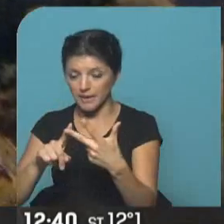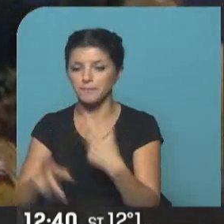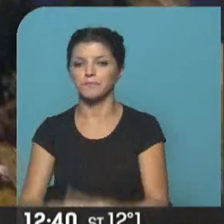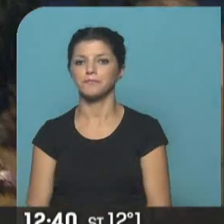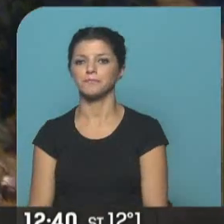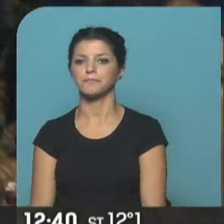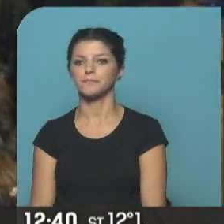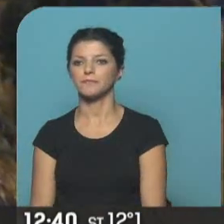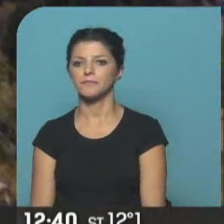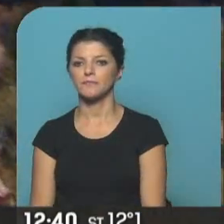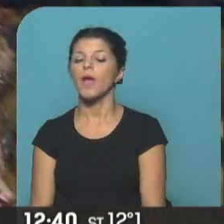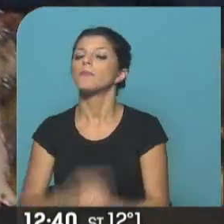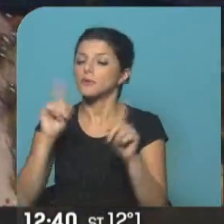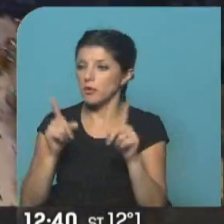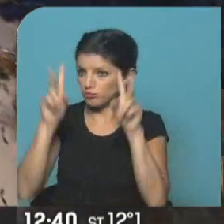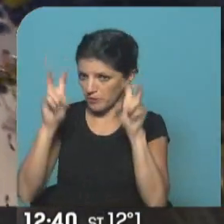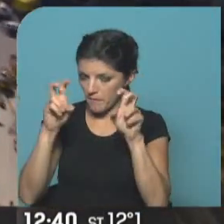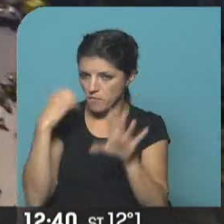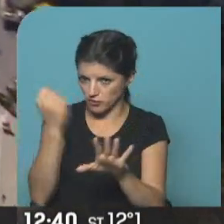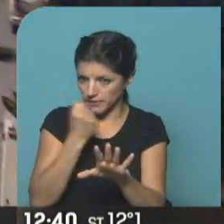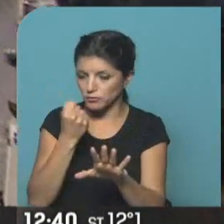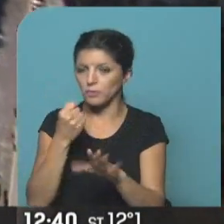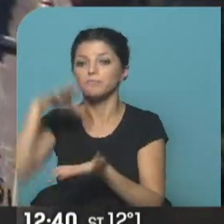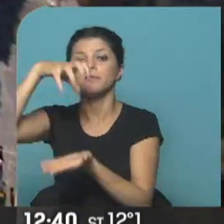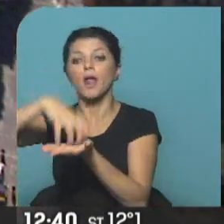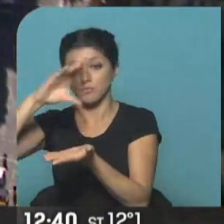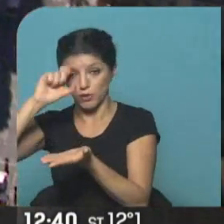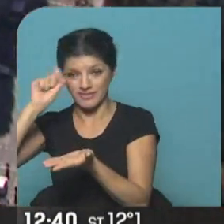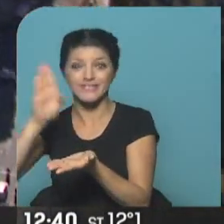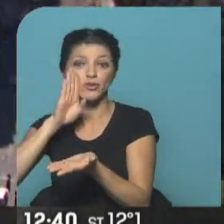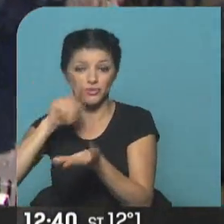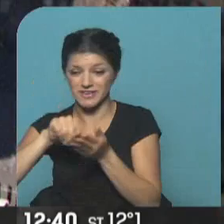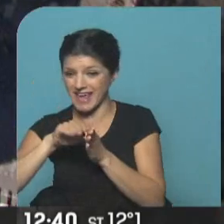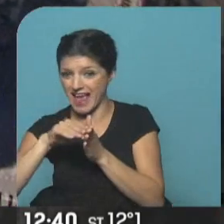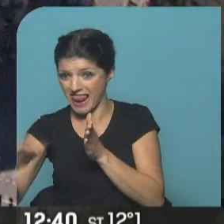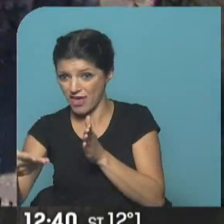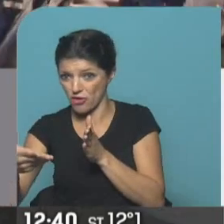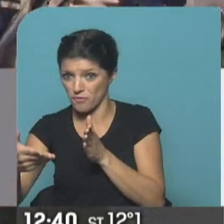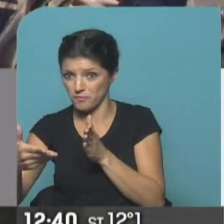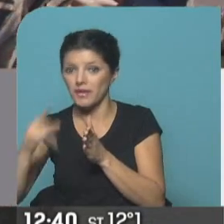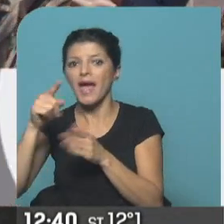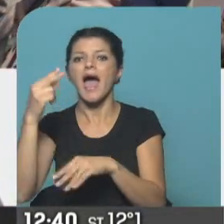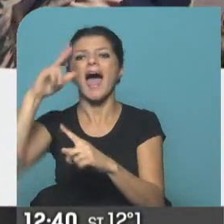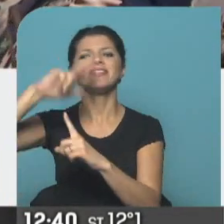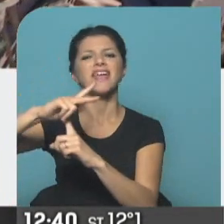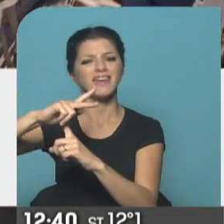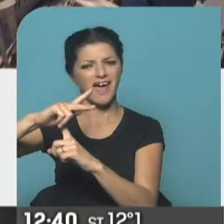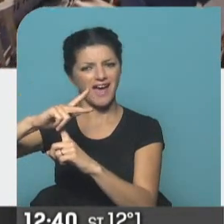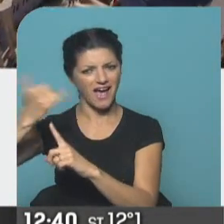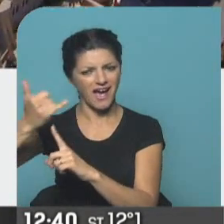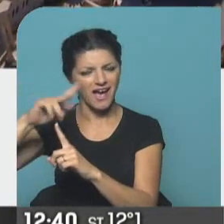hay un dato también importante. El consulado de los Estados Unidos está ahí en la Rambla, está muy pegadito, y tiene una antena con la